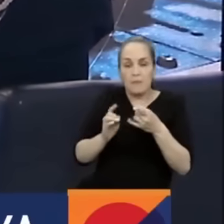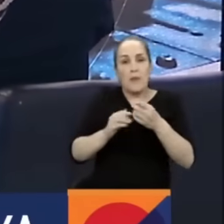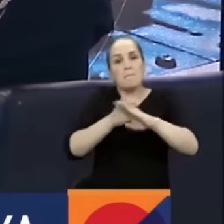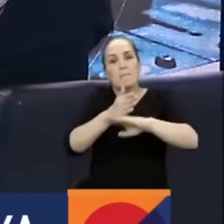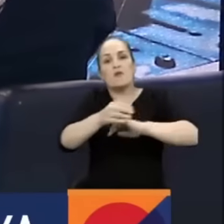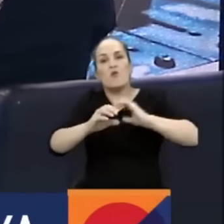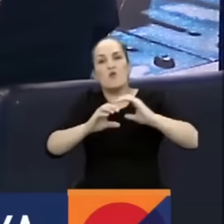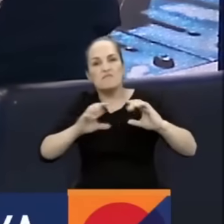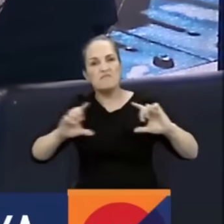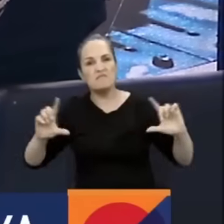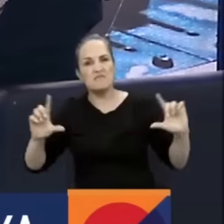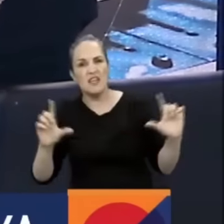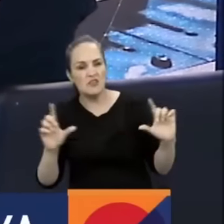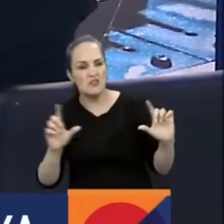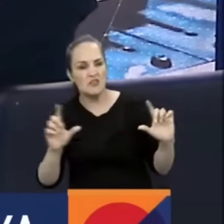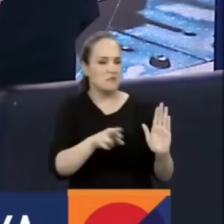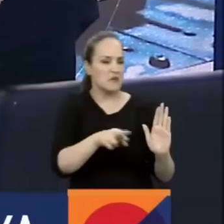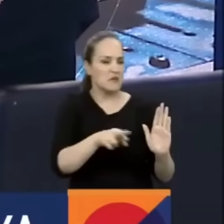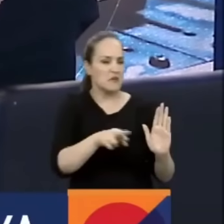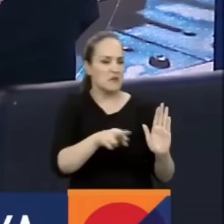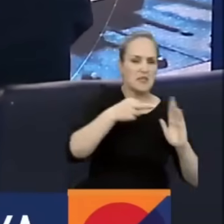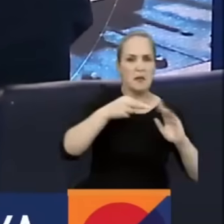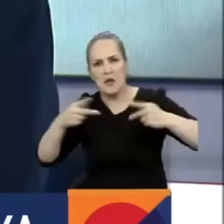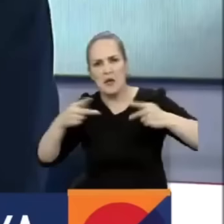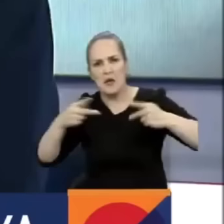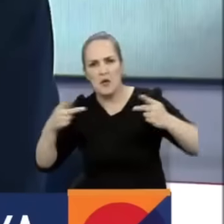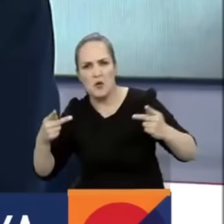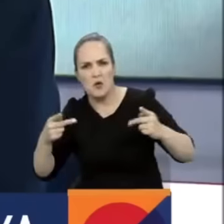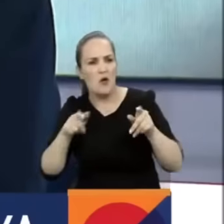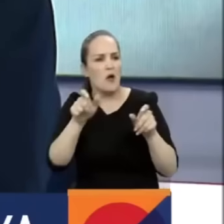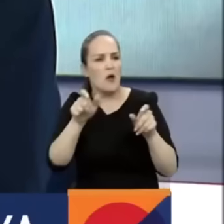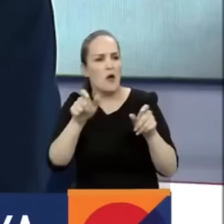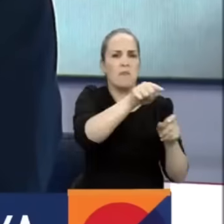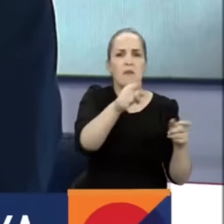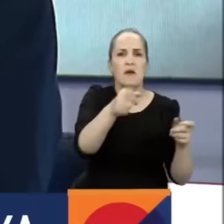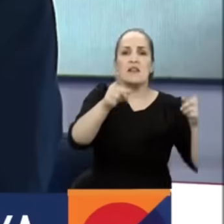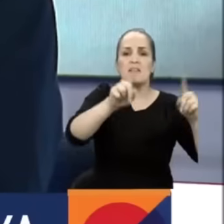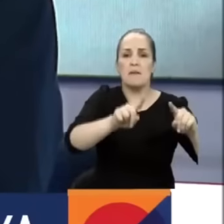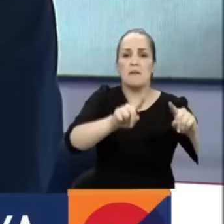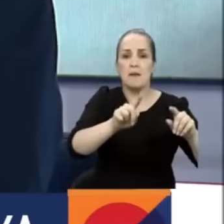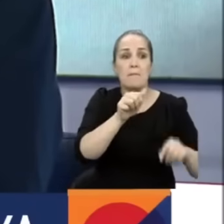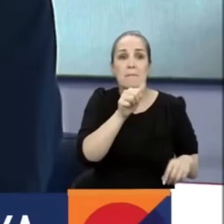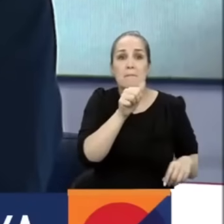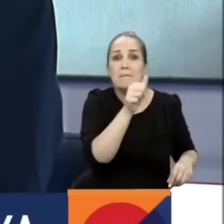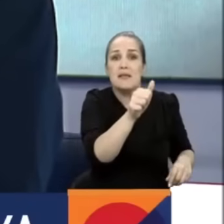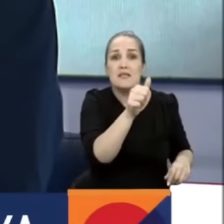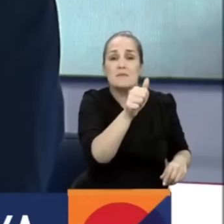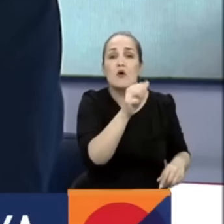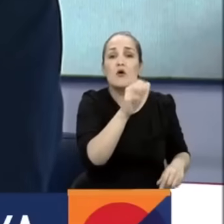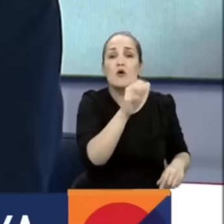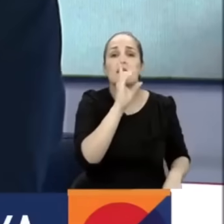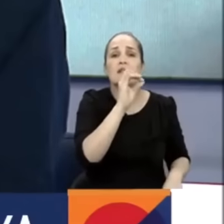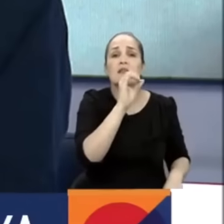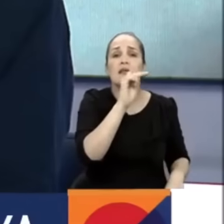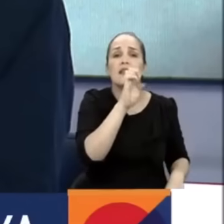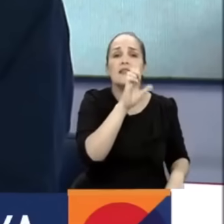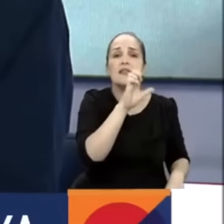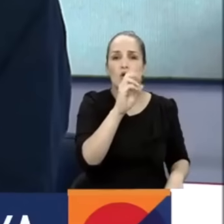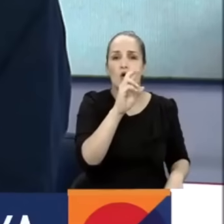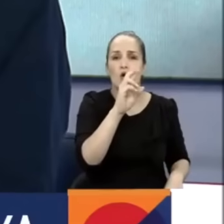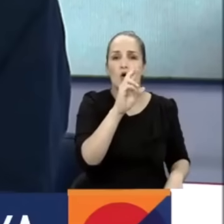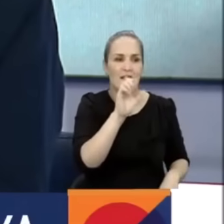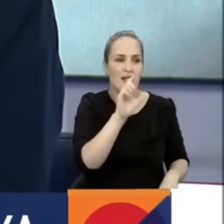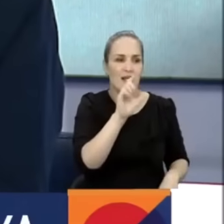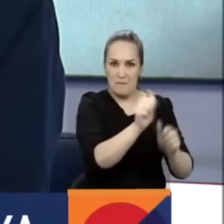comunicación alternativos e incluso voces tan poderosas como la del mismo Daniel Coronel han señalado, por